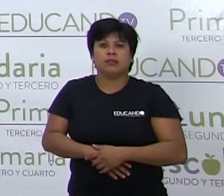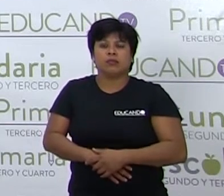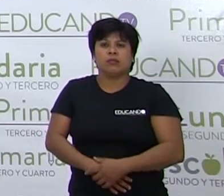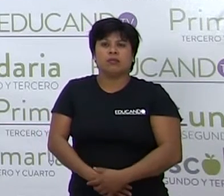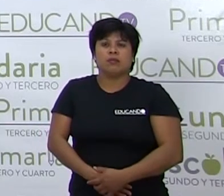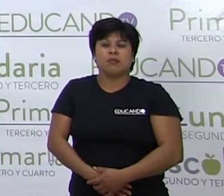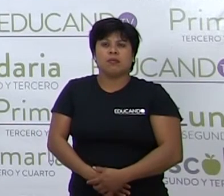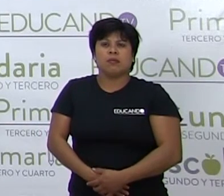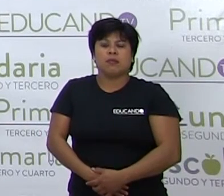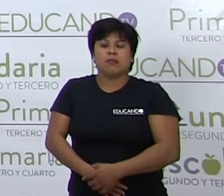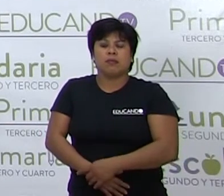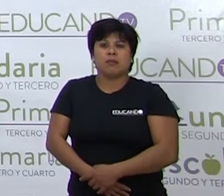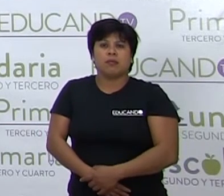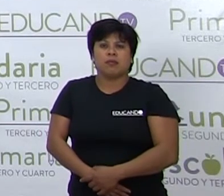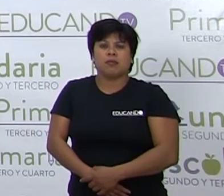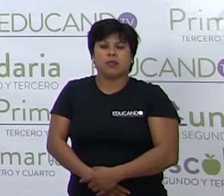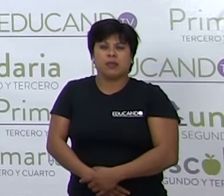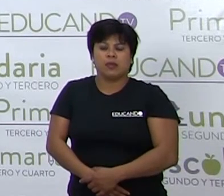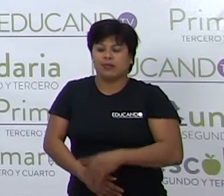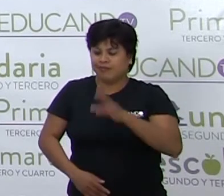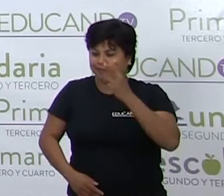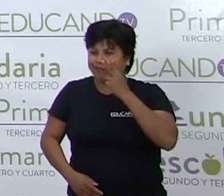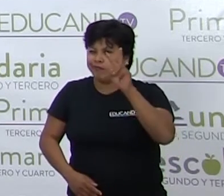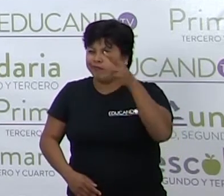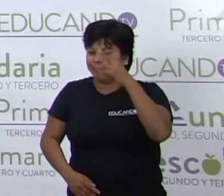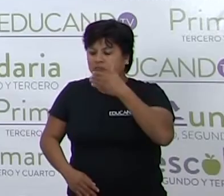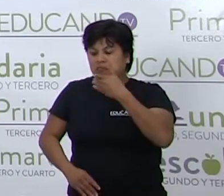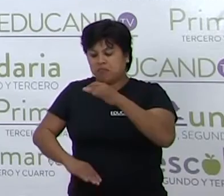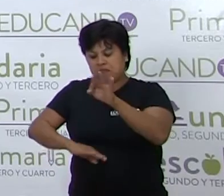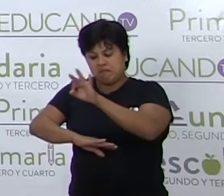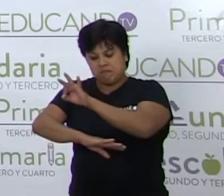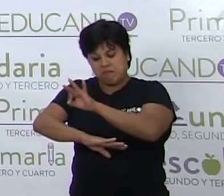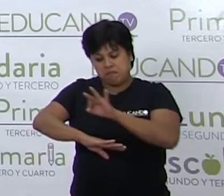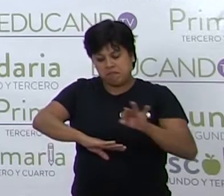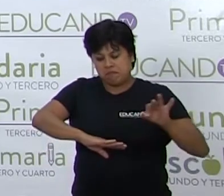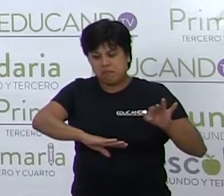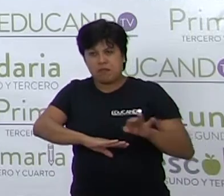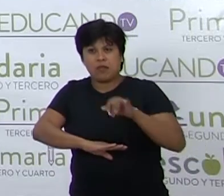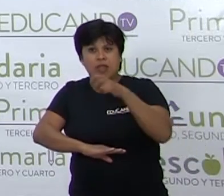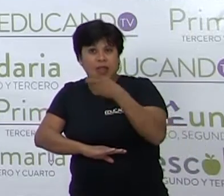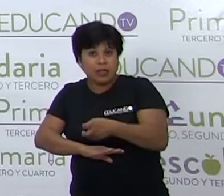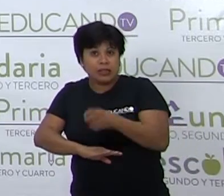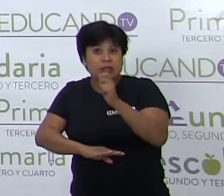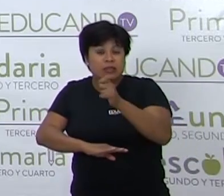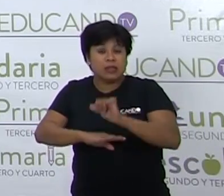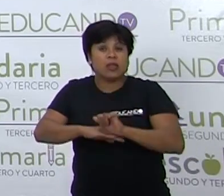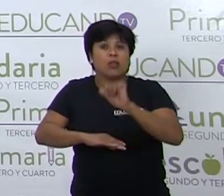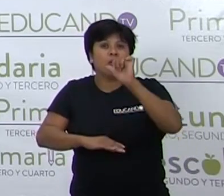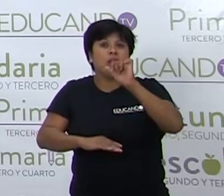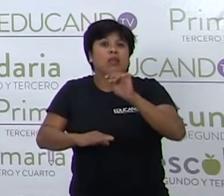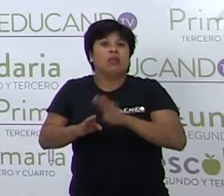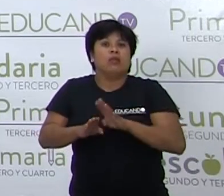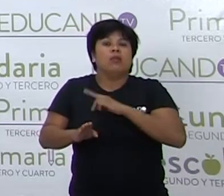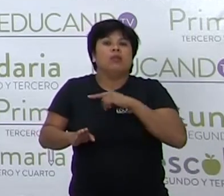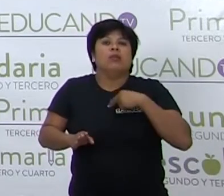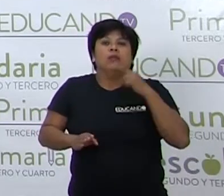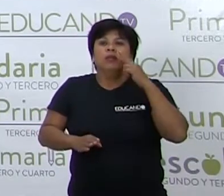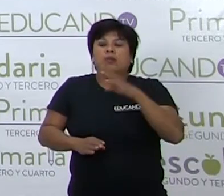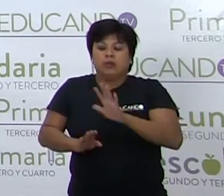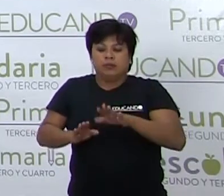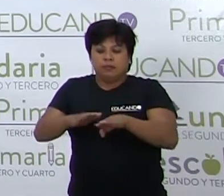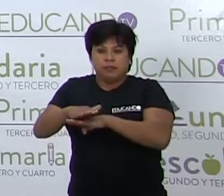listo la tenemos aquí la voy a trabajar bien ahí está es la altura que hemos identificado la base hemos